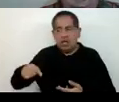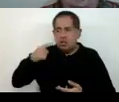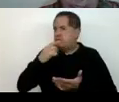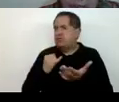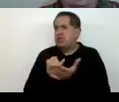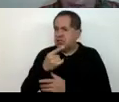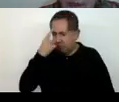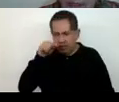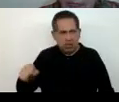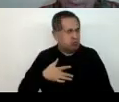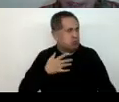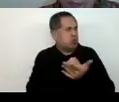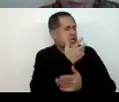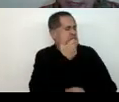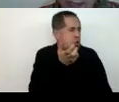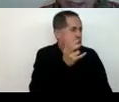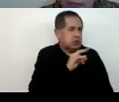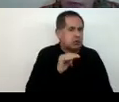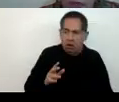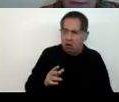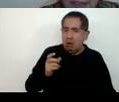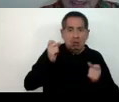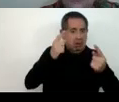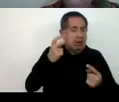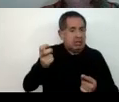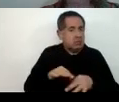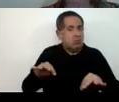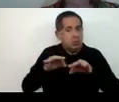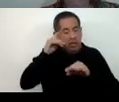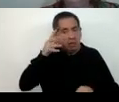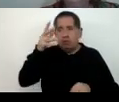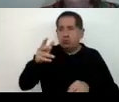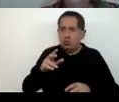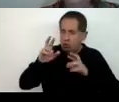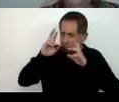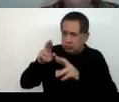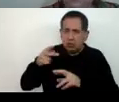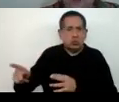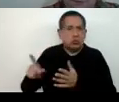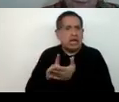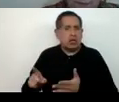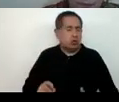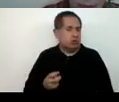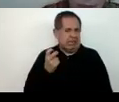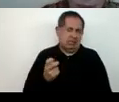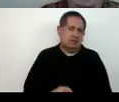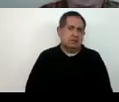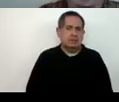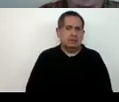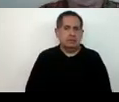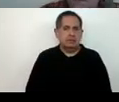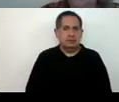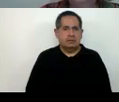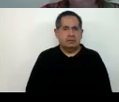jurídico, es fundamental para poder ejercer todos los demás derechos reconocidos en dicho tratado.